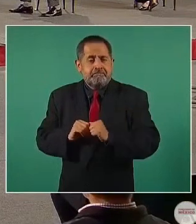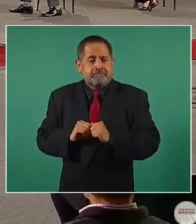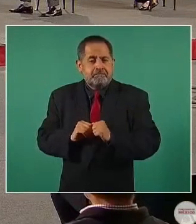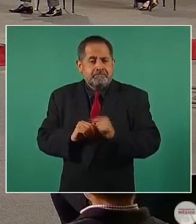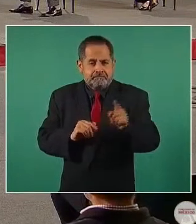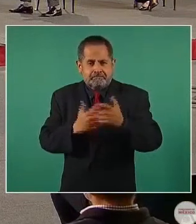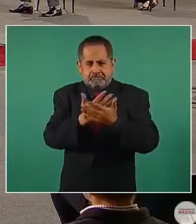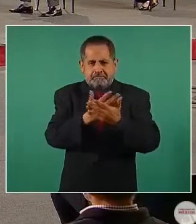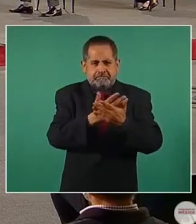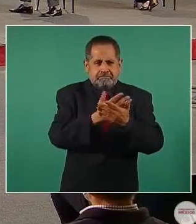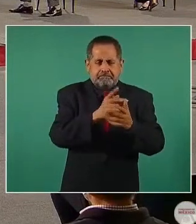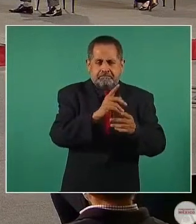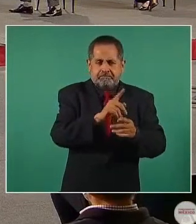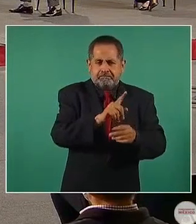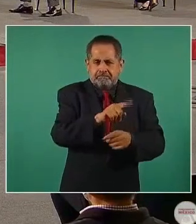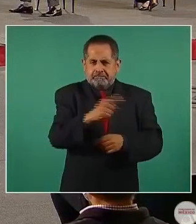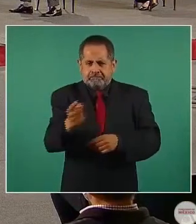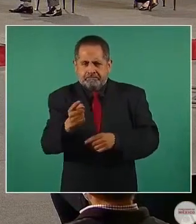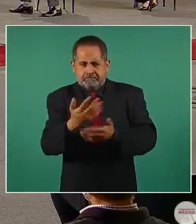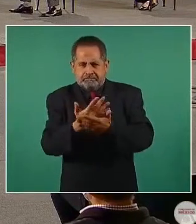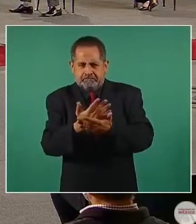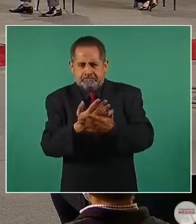Nos espera.